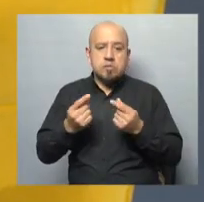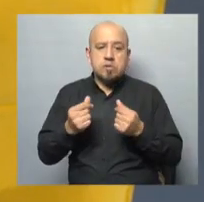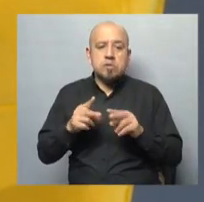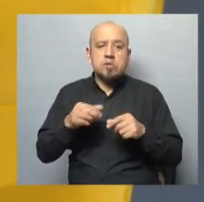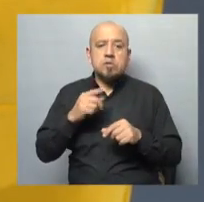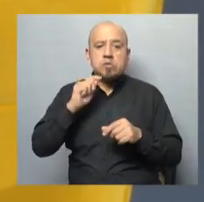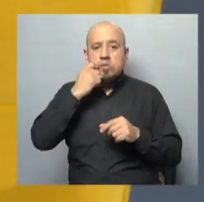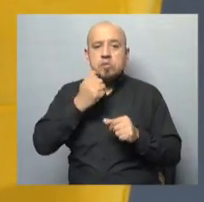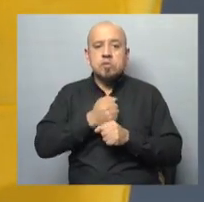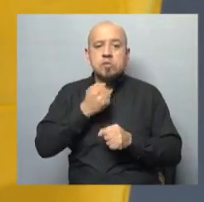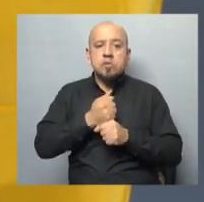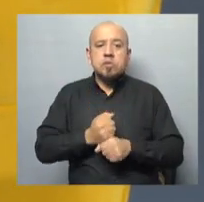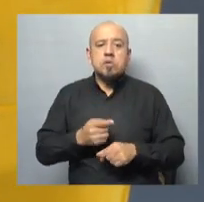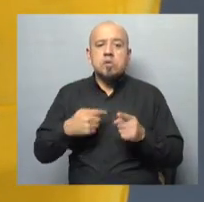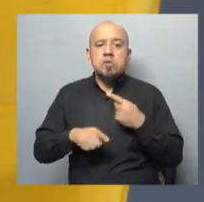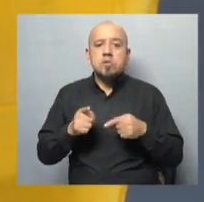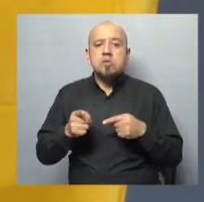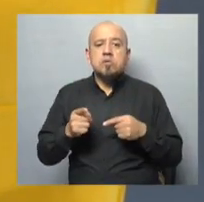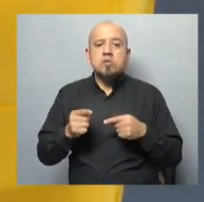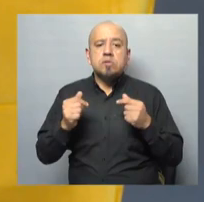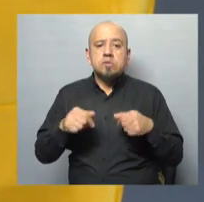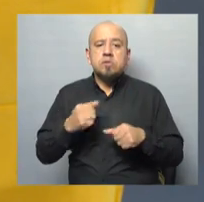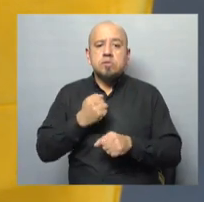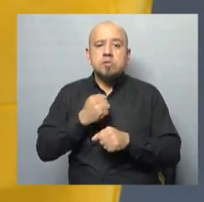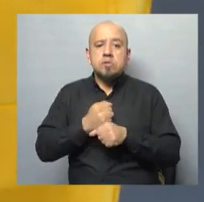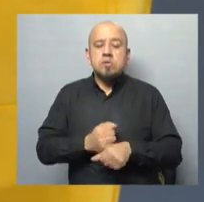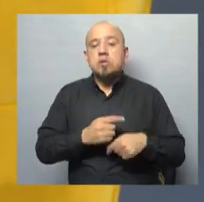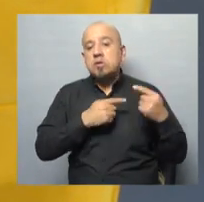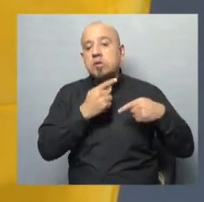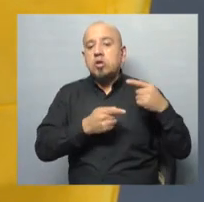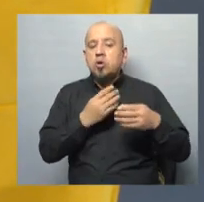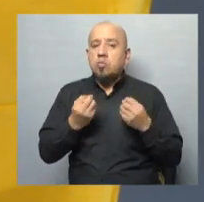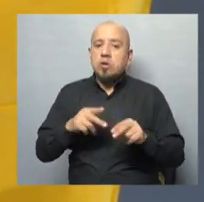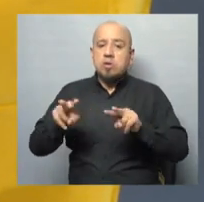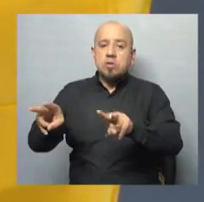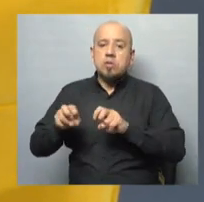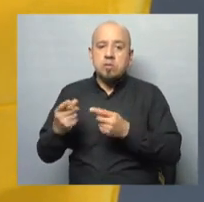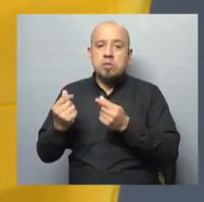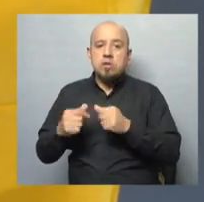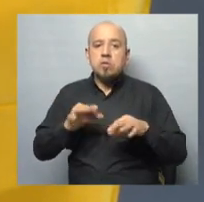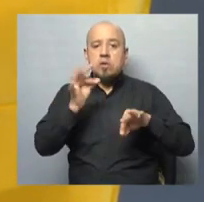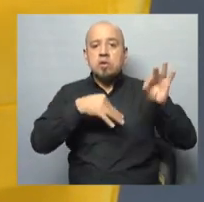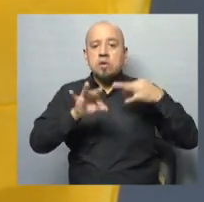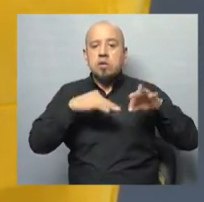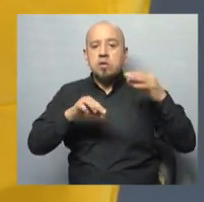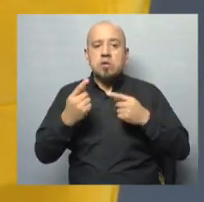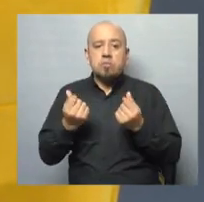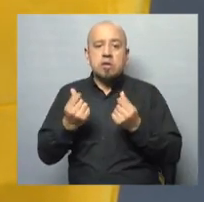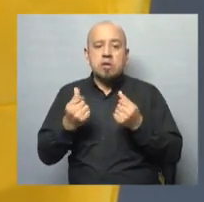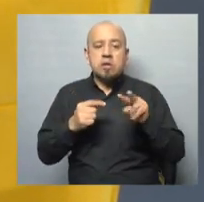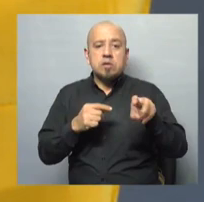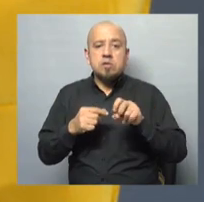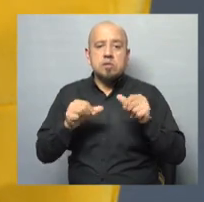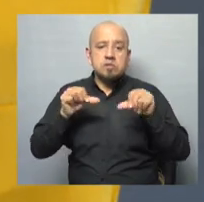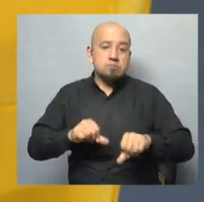lindo trabajo pero cómo es esto no bueno me pongo a trabajar en series porque me da mucho dinero de pesado teatro y no van un mango y eso